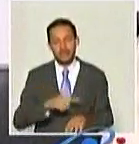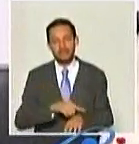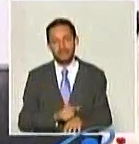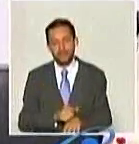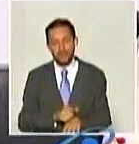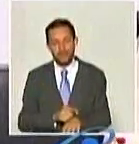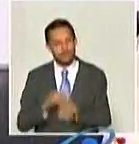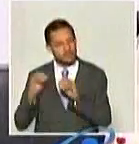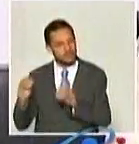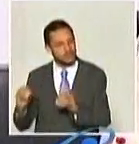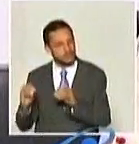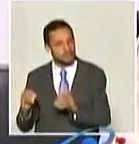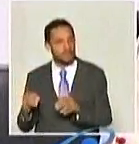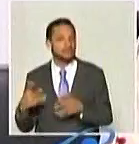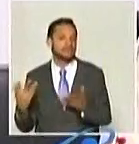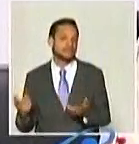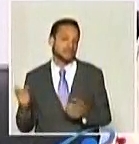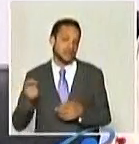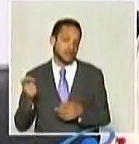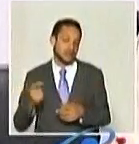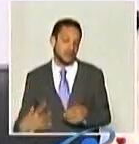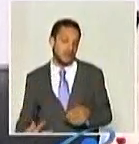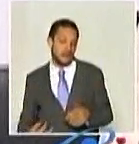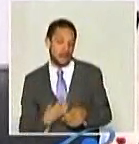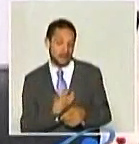oxígeno puede hacer una mutación a cáncer.